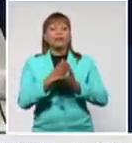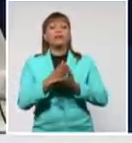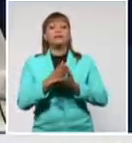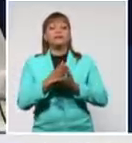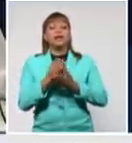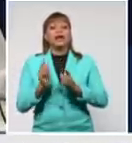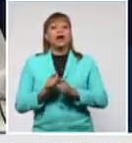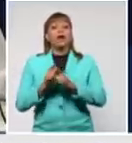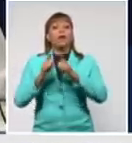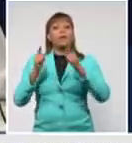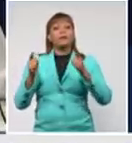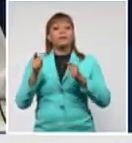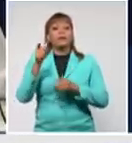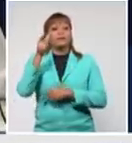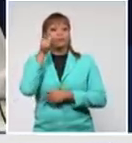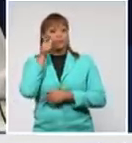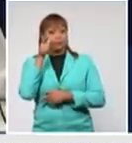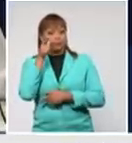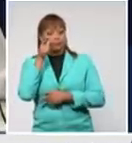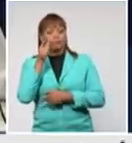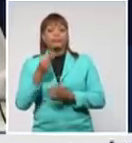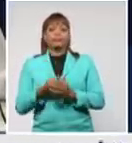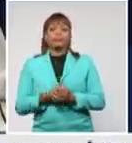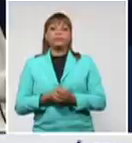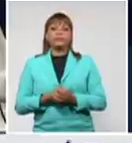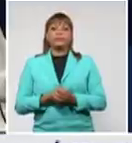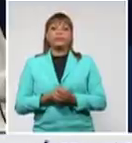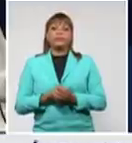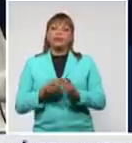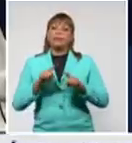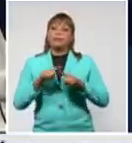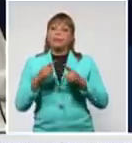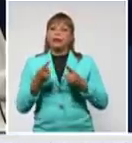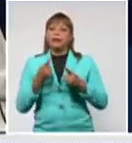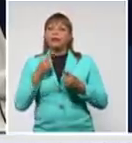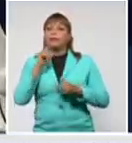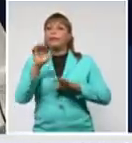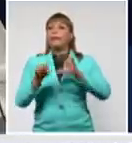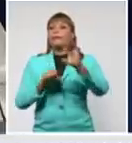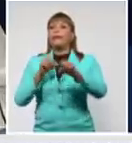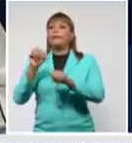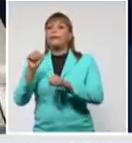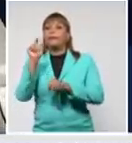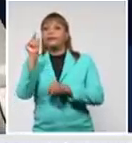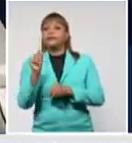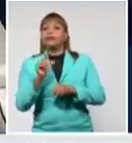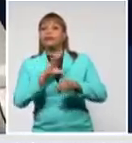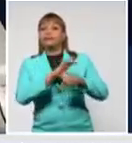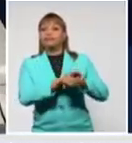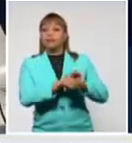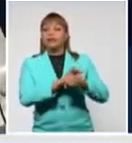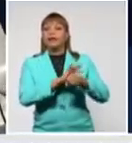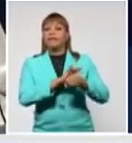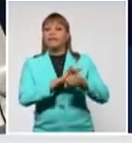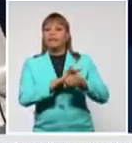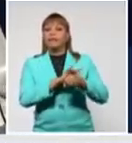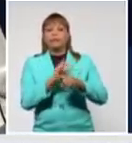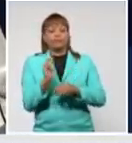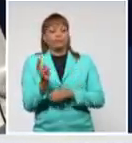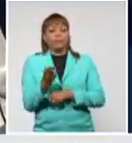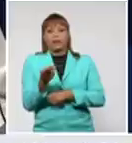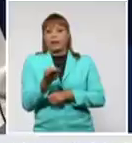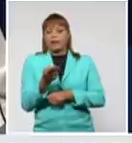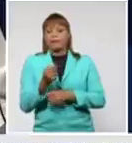incrementar la vigilancia para el diagnóstico de esta enfermedad en etapas tempranas,